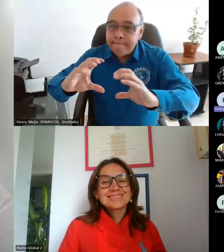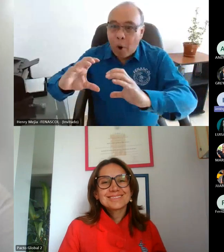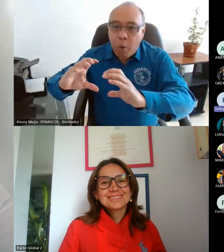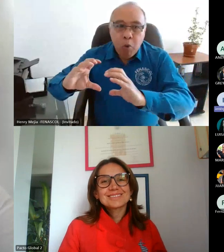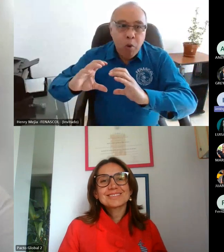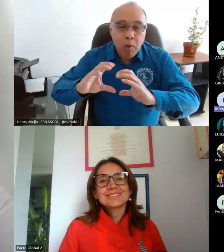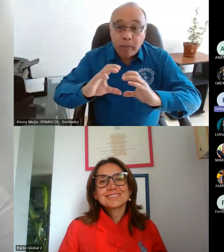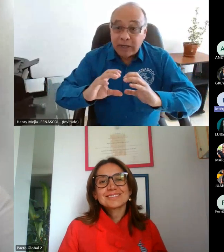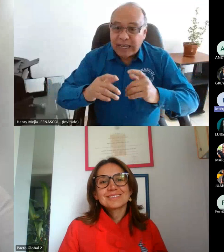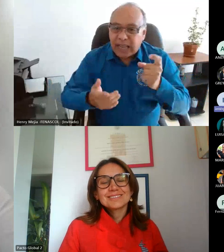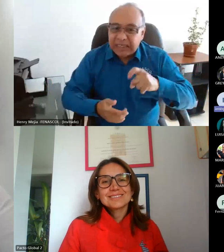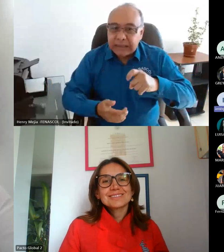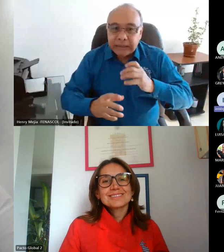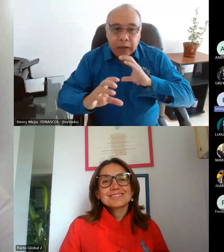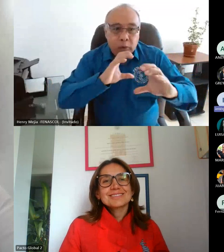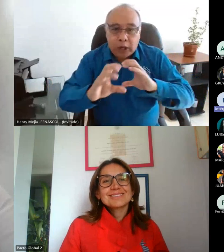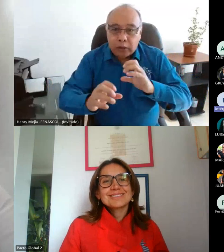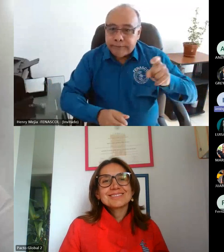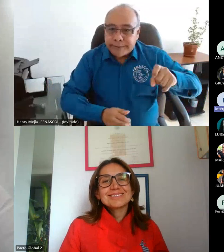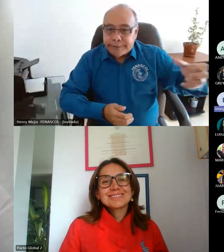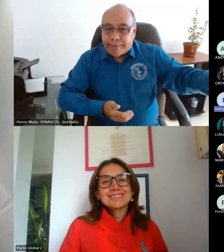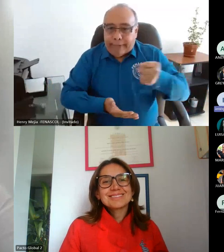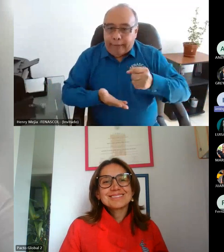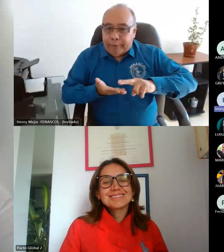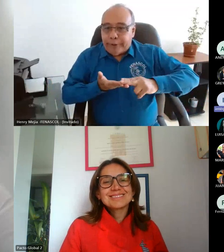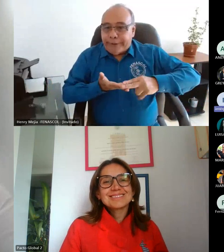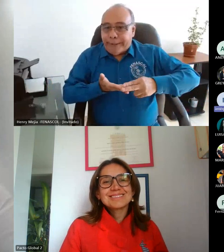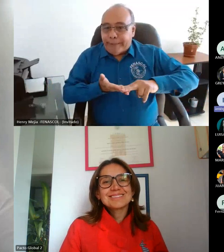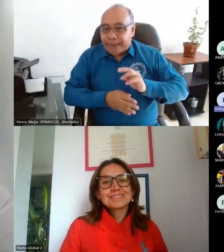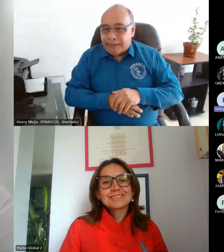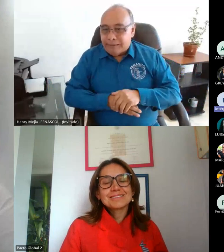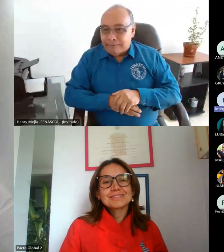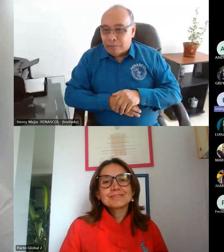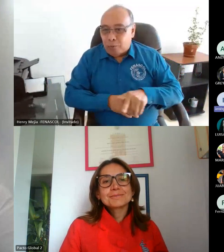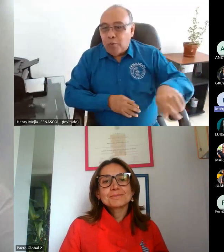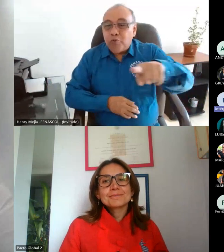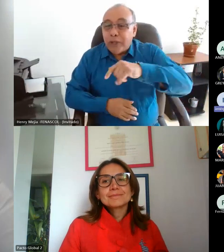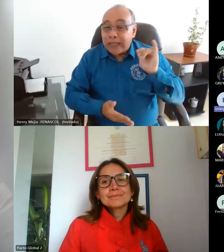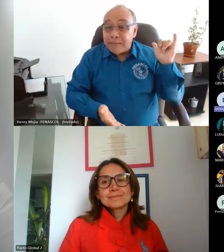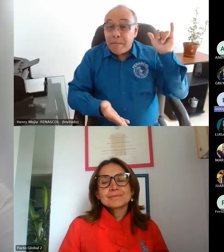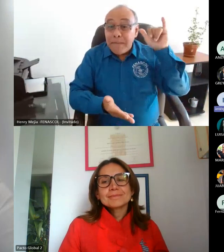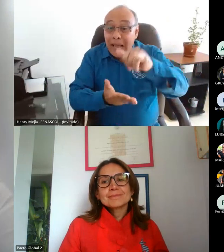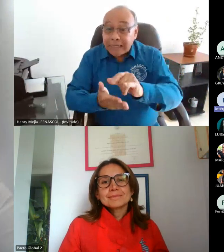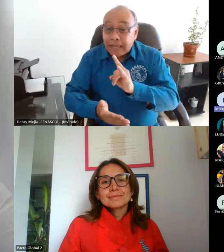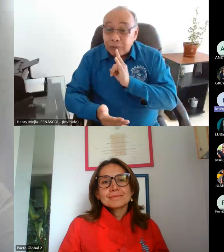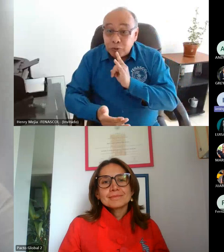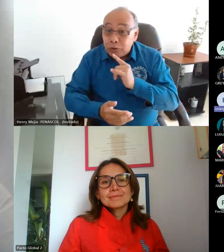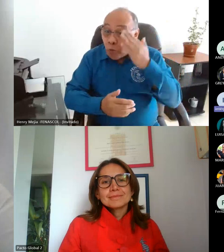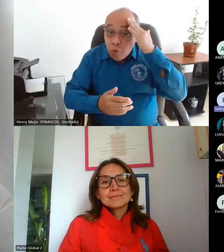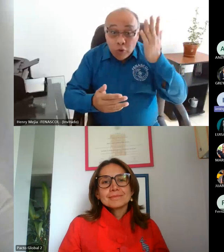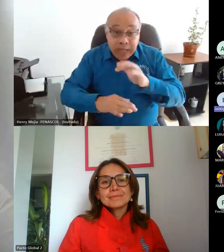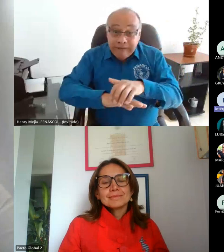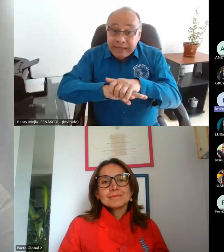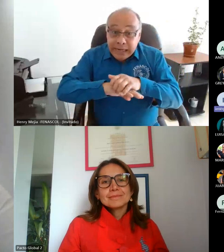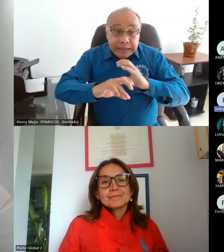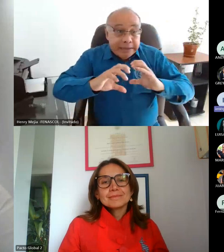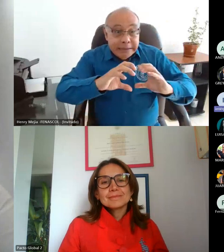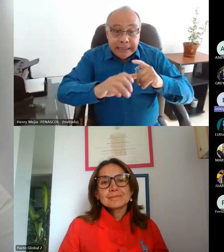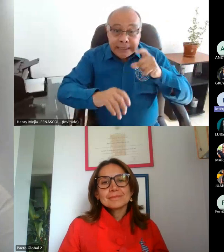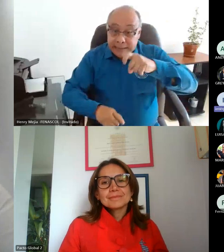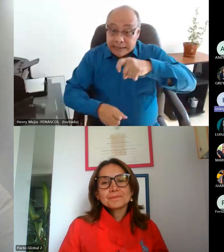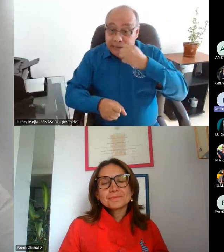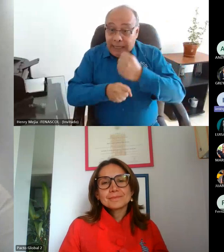allí no saben japonés y aparece una barrera comunicativa requieren de un intérprete Sí entonces